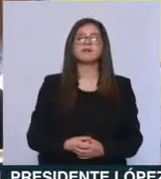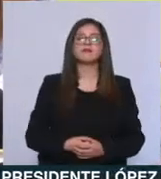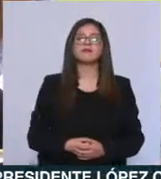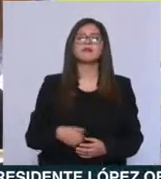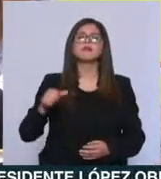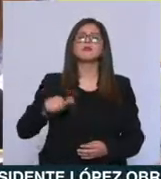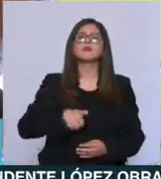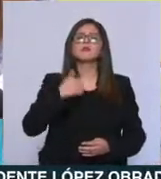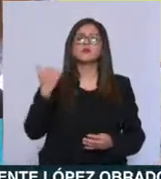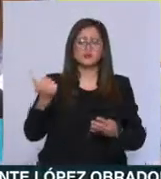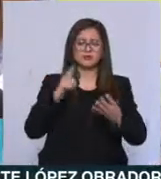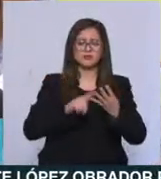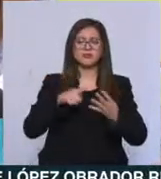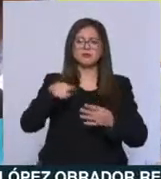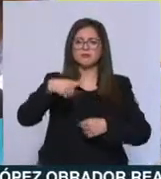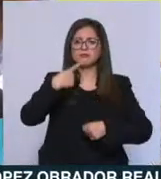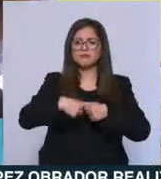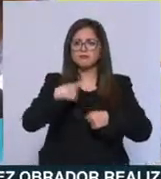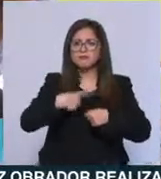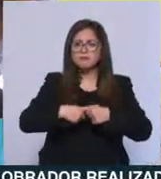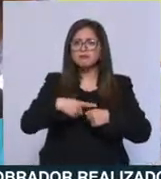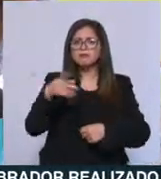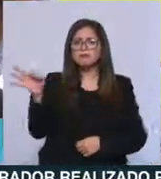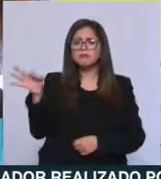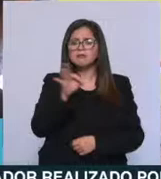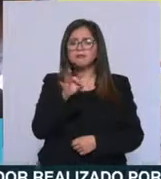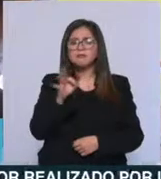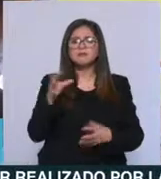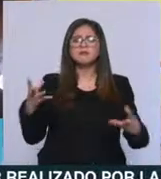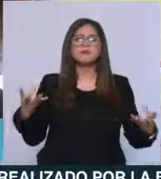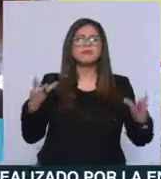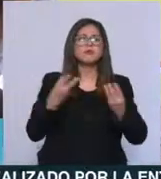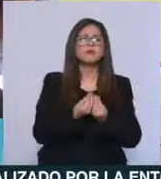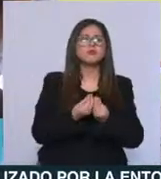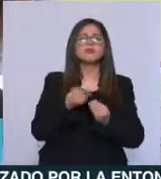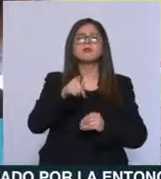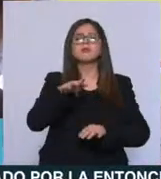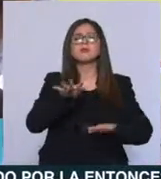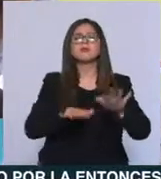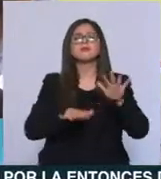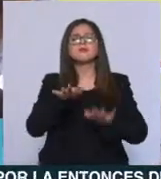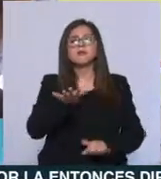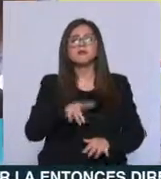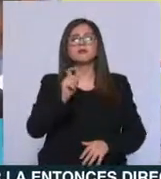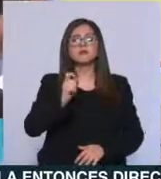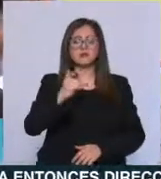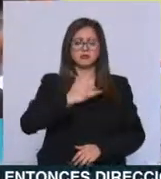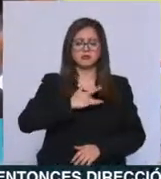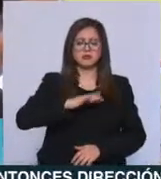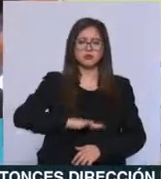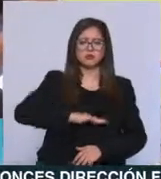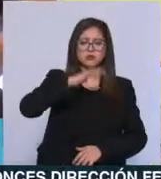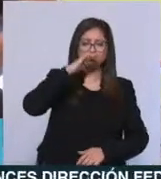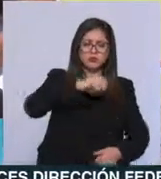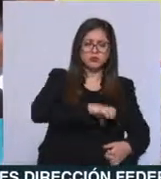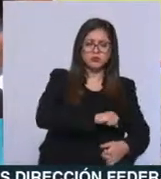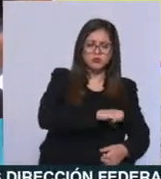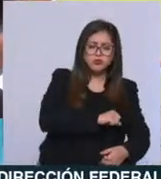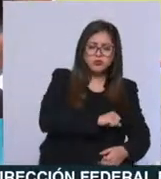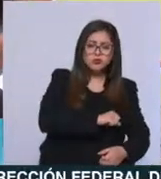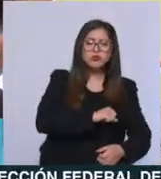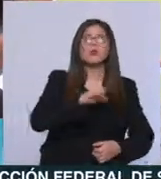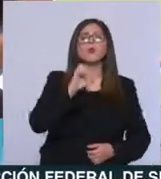algunas otras enfermedades asociadas que frecuentemente se asocian, que por ejemplo son presión arterial alta, hipertensión